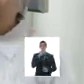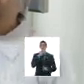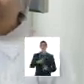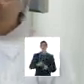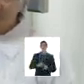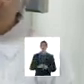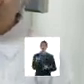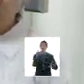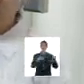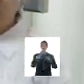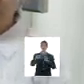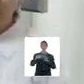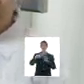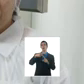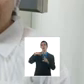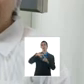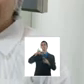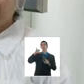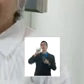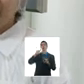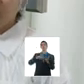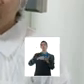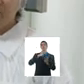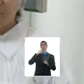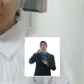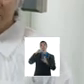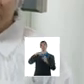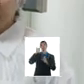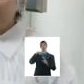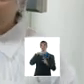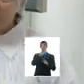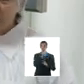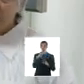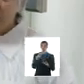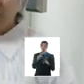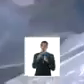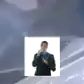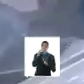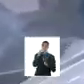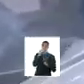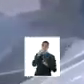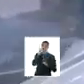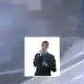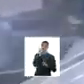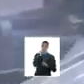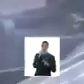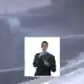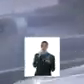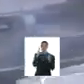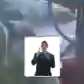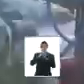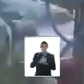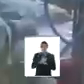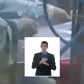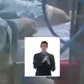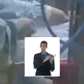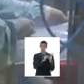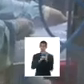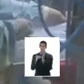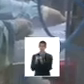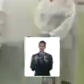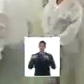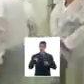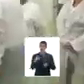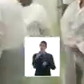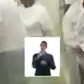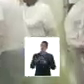sódico, que es un anestésico del grupo de los barbitúricos, que se encontraba en falta hace varios meses. En la planta de sueros y hemodiálisis, también